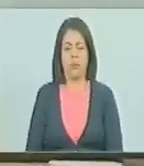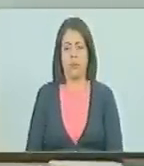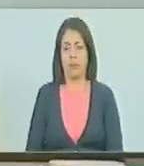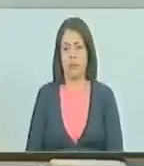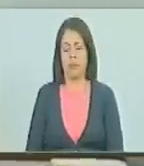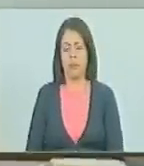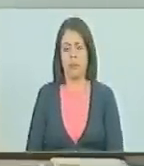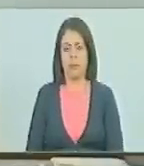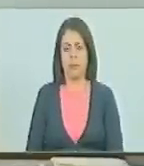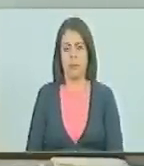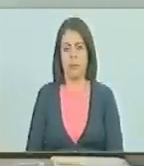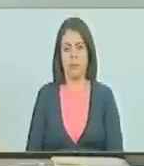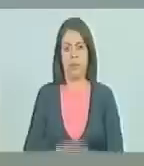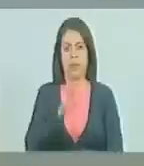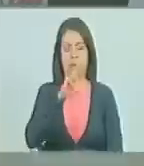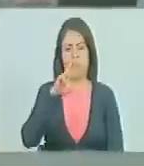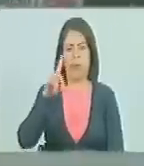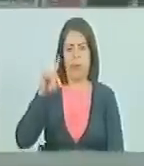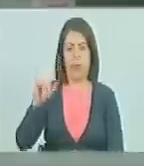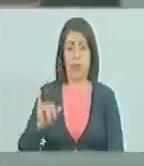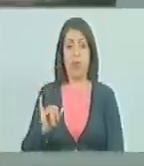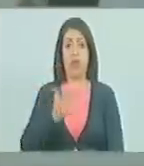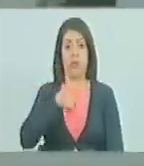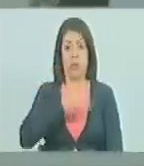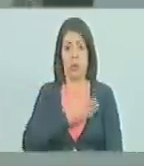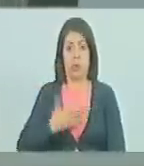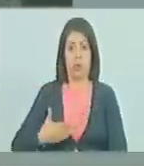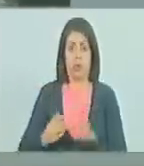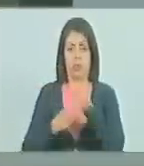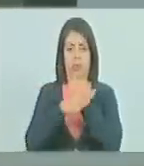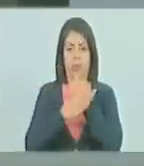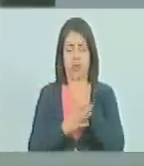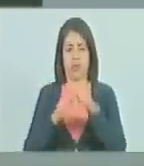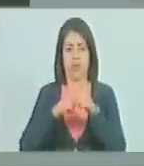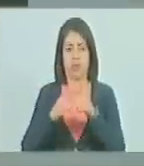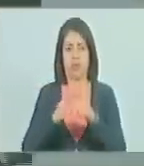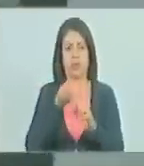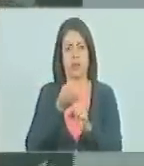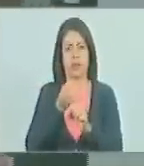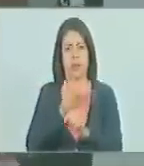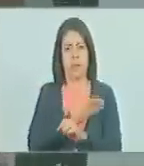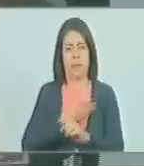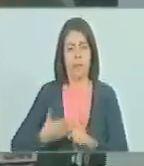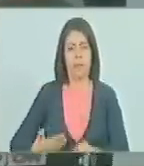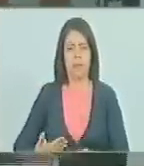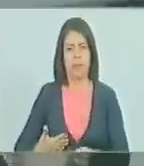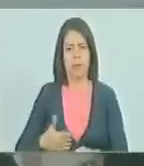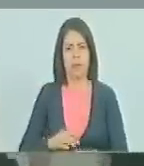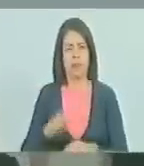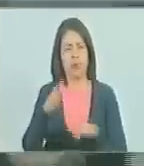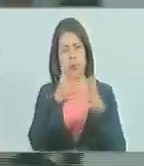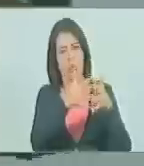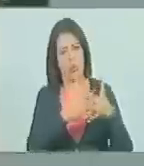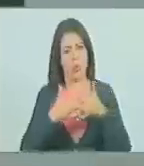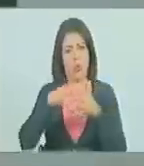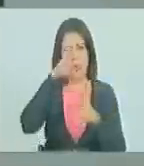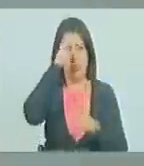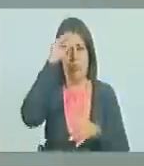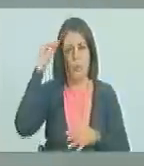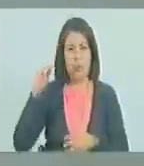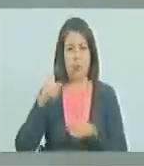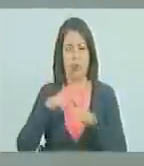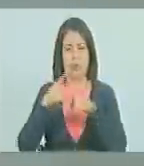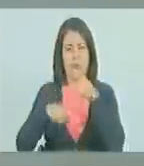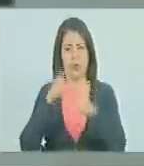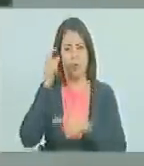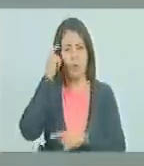Freddy Superlano, nuestro presidente encargado Juan Guaidó hace presencia en el discurso de la Unión del presidente de los Estados Unidos Donald Trump. En los próximos